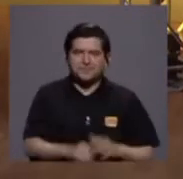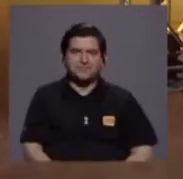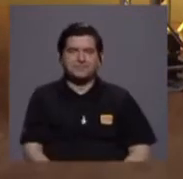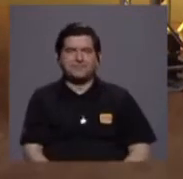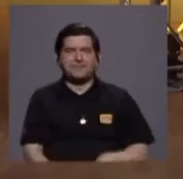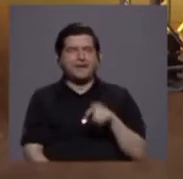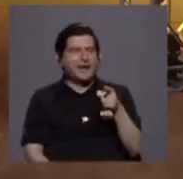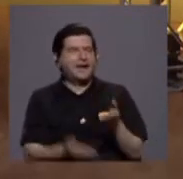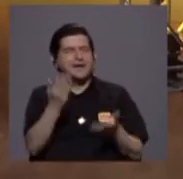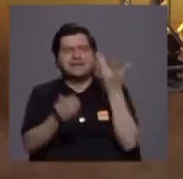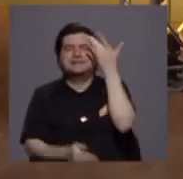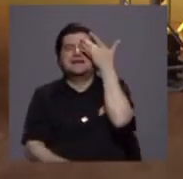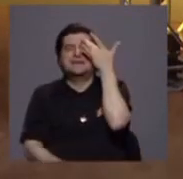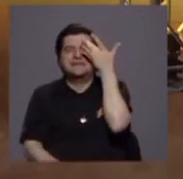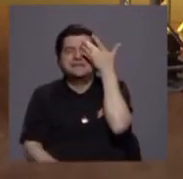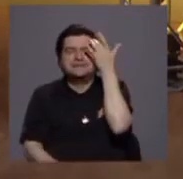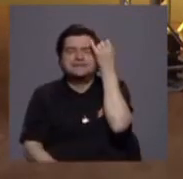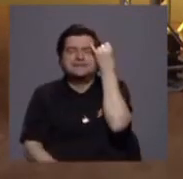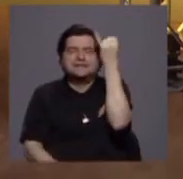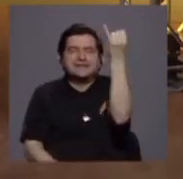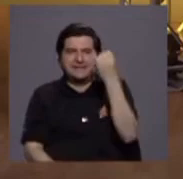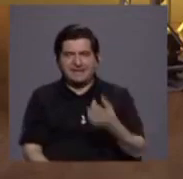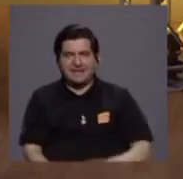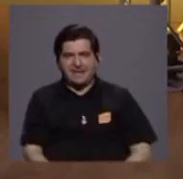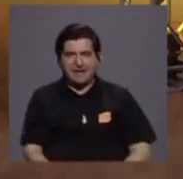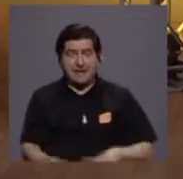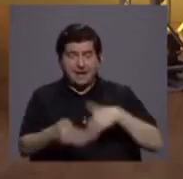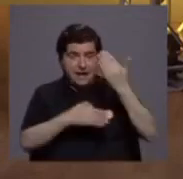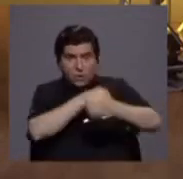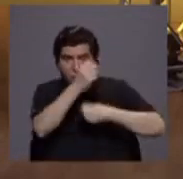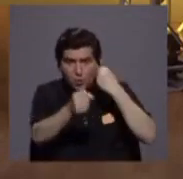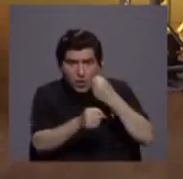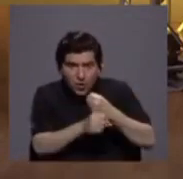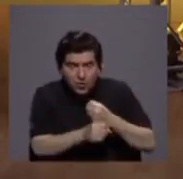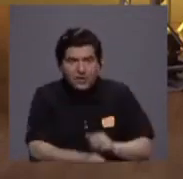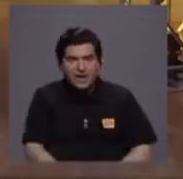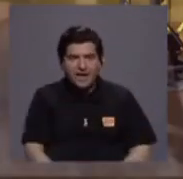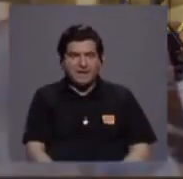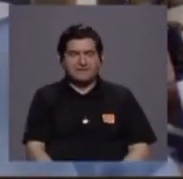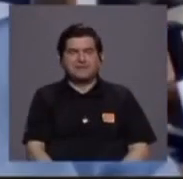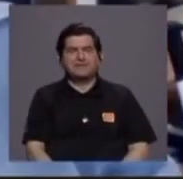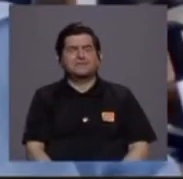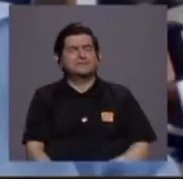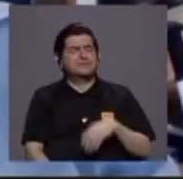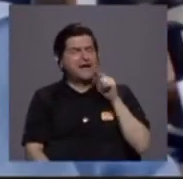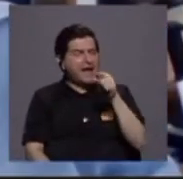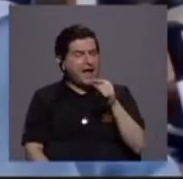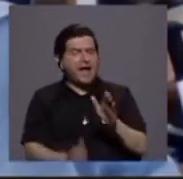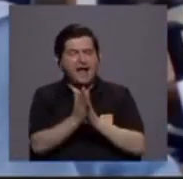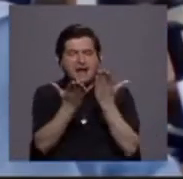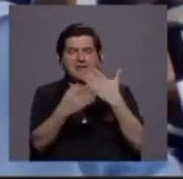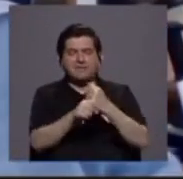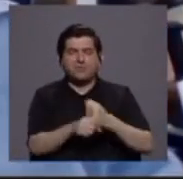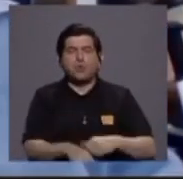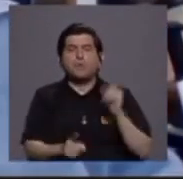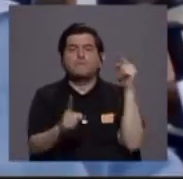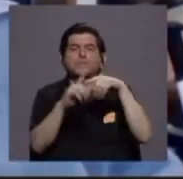poco la idea, como logramos después de muchos años hacer ese libro. Su finalidad es